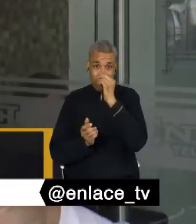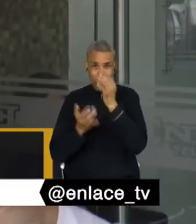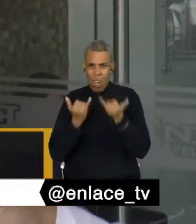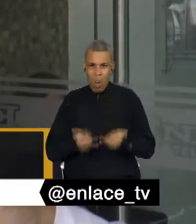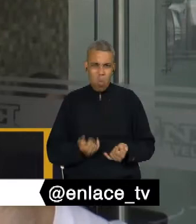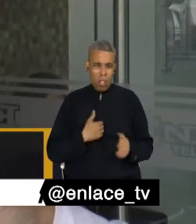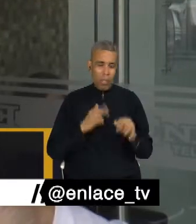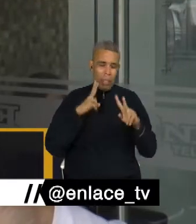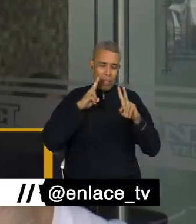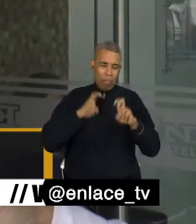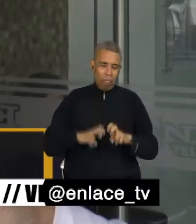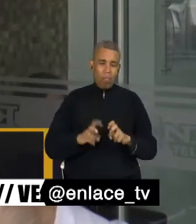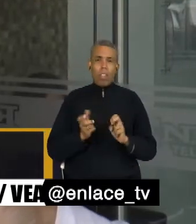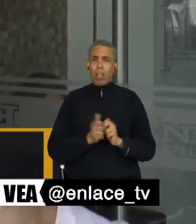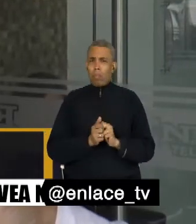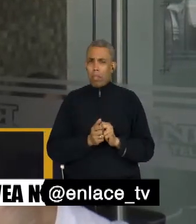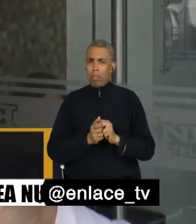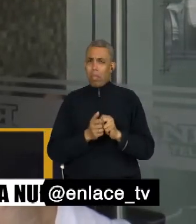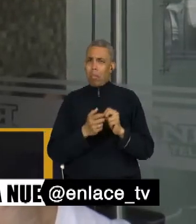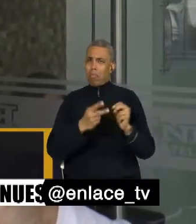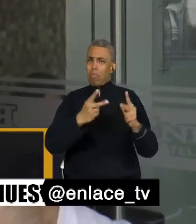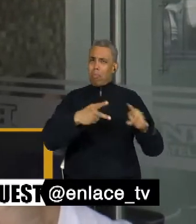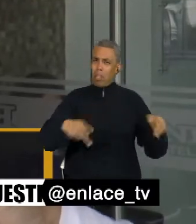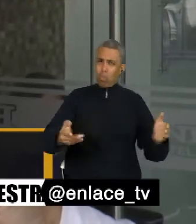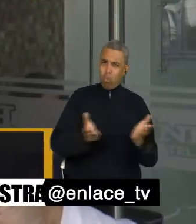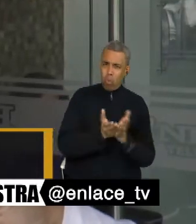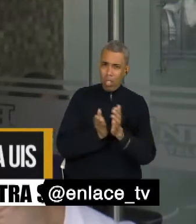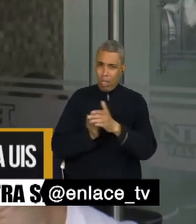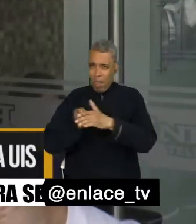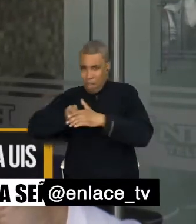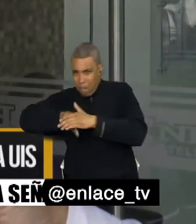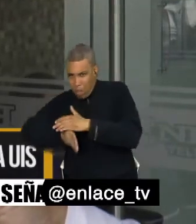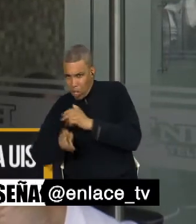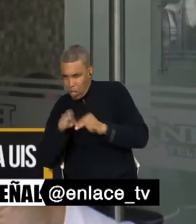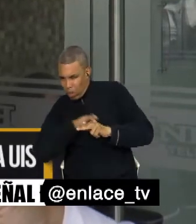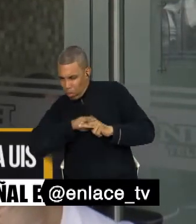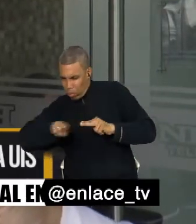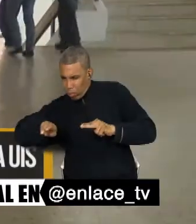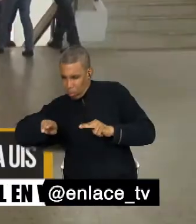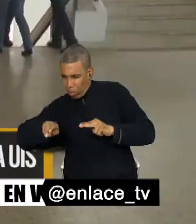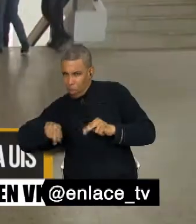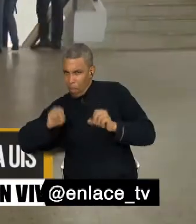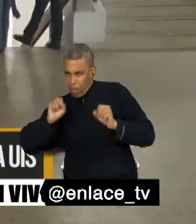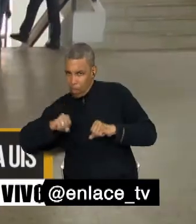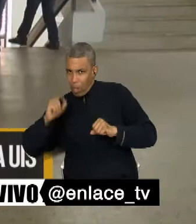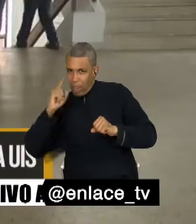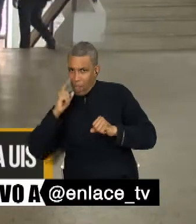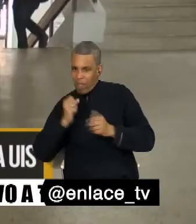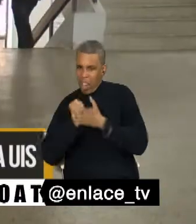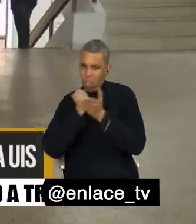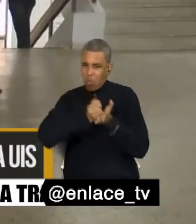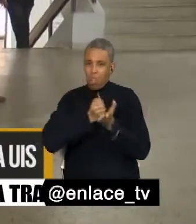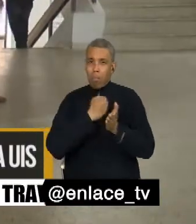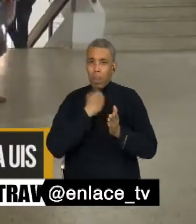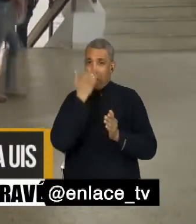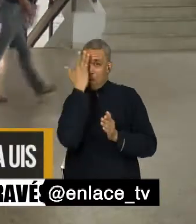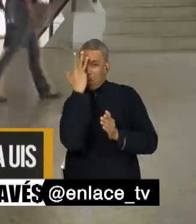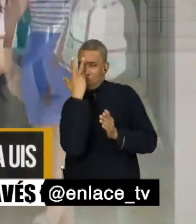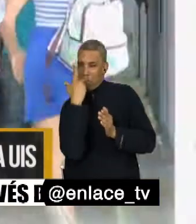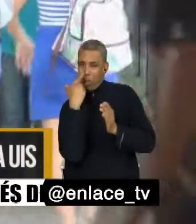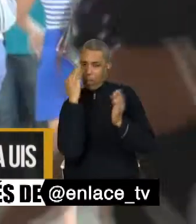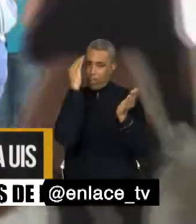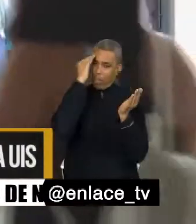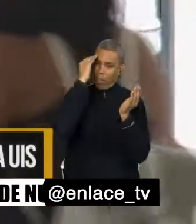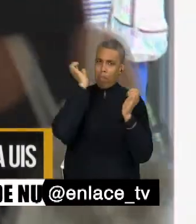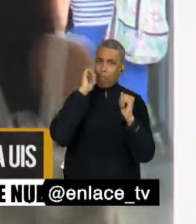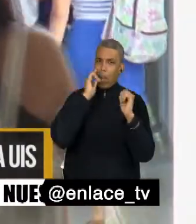que aquellos chicos que hacen el nivel introductorio obtienen los mejores resultados de las pruebas. A ver, pues entonces estamos en eso. Las inscripciones también aplican para programas